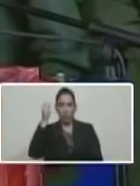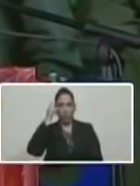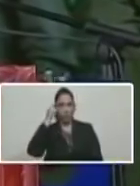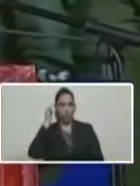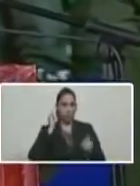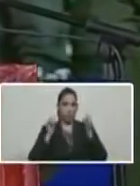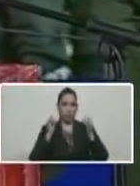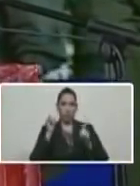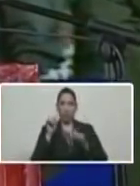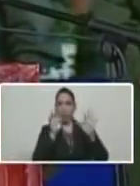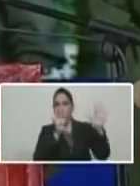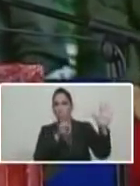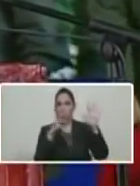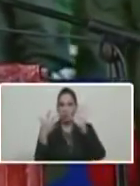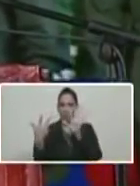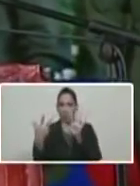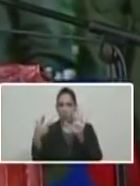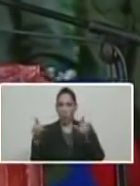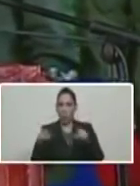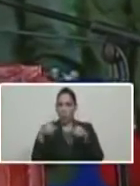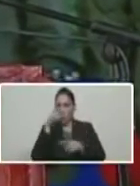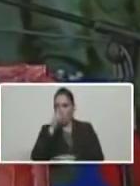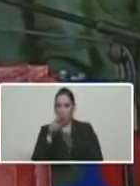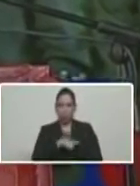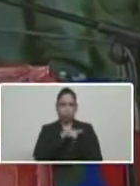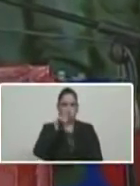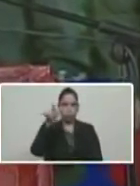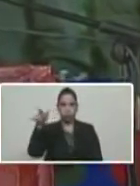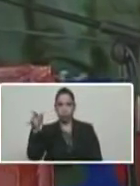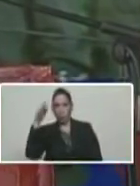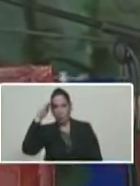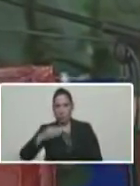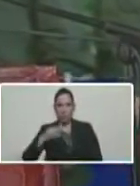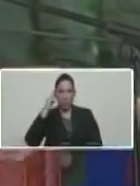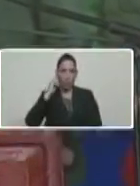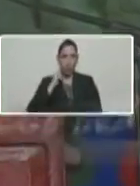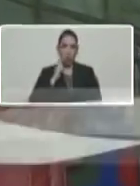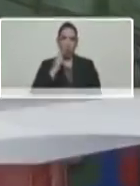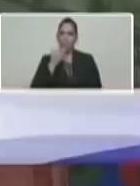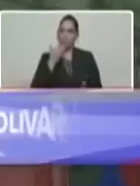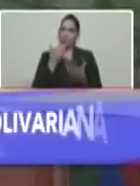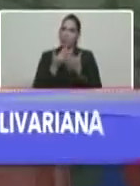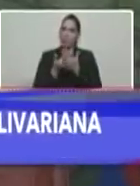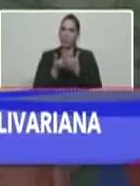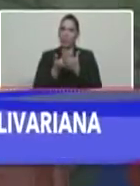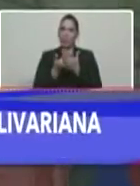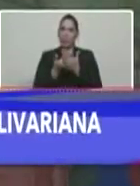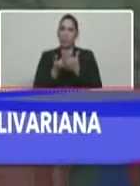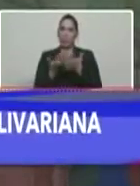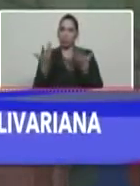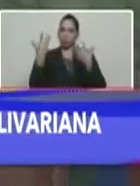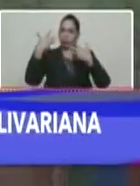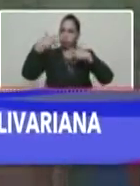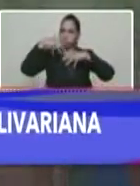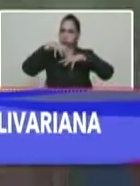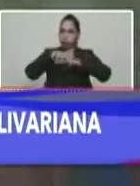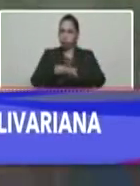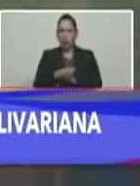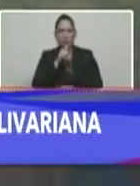el 98 aniversario de la aviación militar bolivariana, te pedimos por quienes integran este